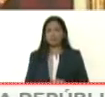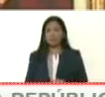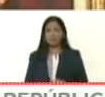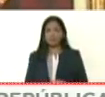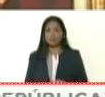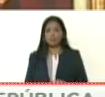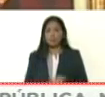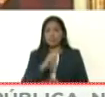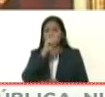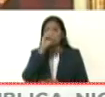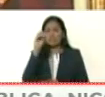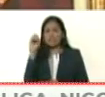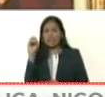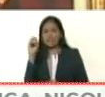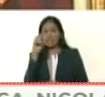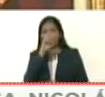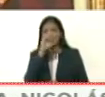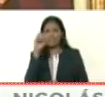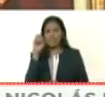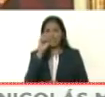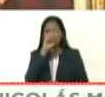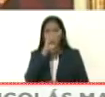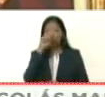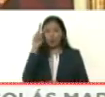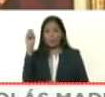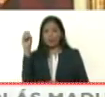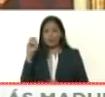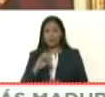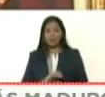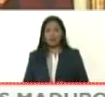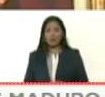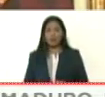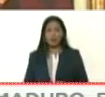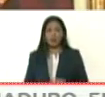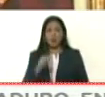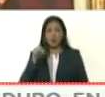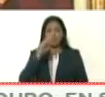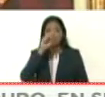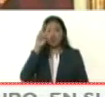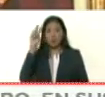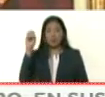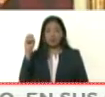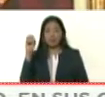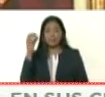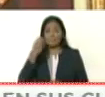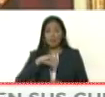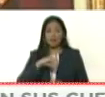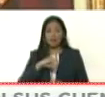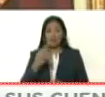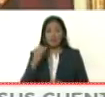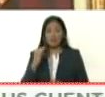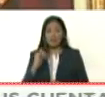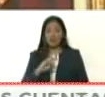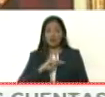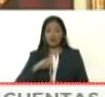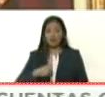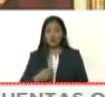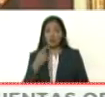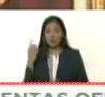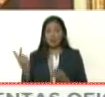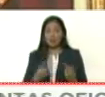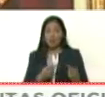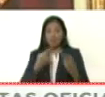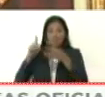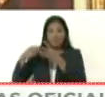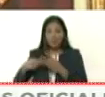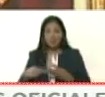O 100, 100 son. 120, correcto. 120 gallinas que he traído de